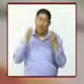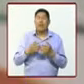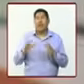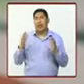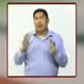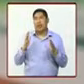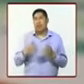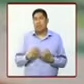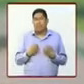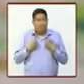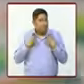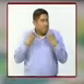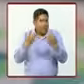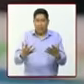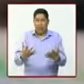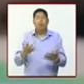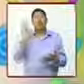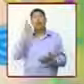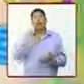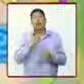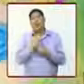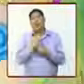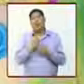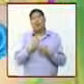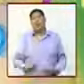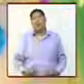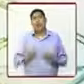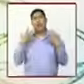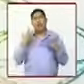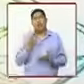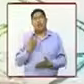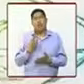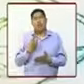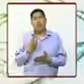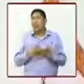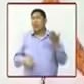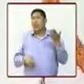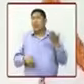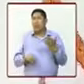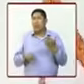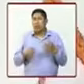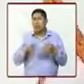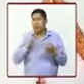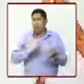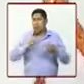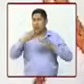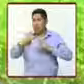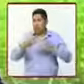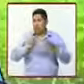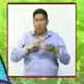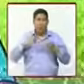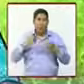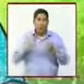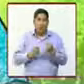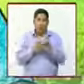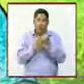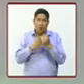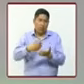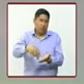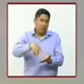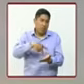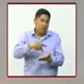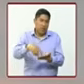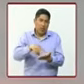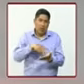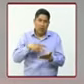ya se entrega. Bueno, creo que esta es una obra inspirada en eso, ¿no? En lo que son los pasantes, en lo que ellos van a dar y el compromiso